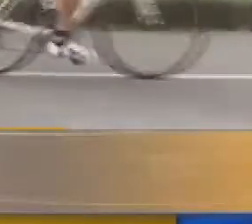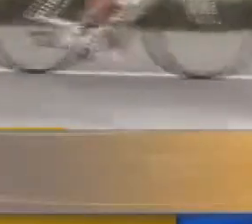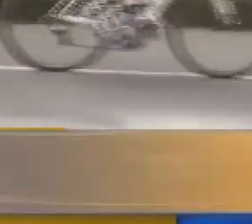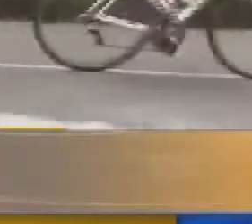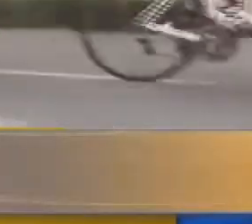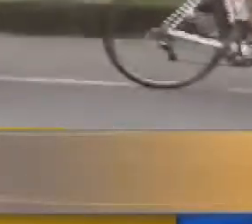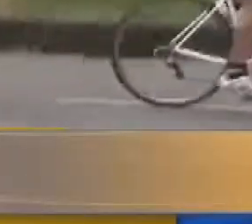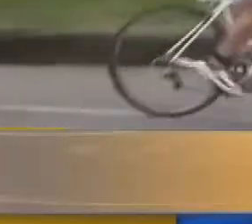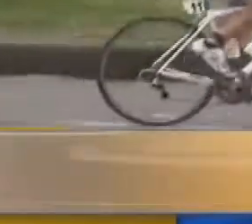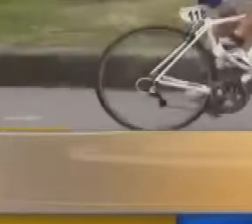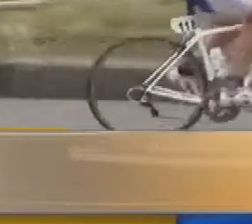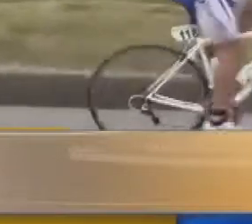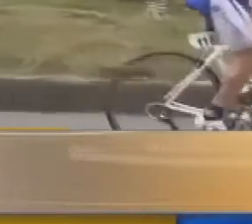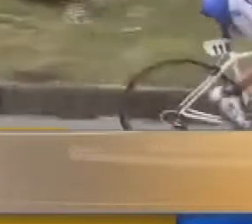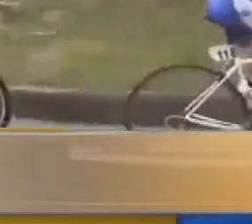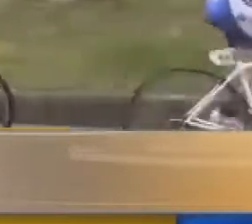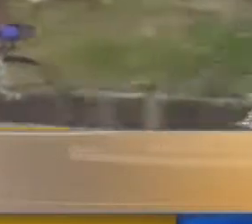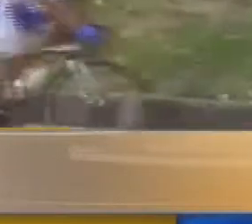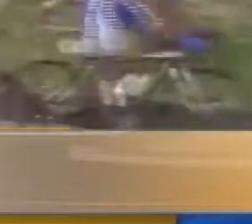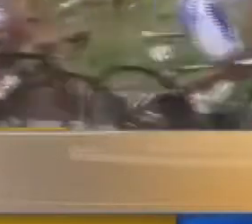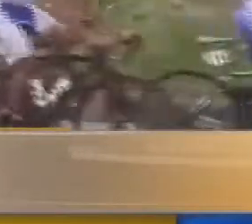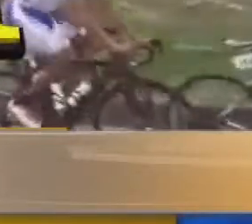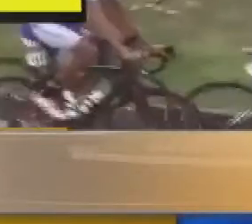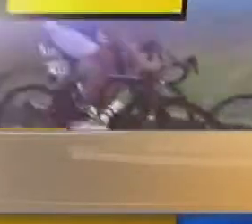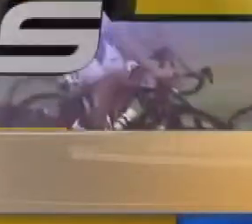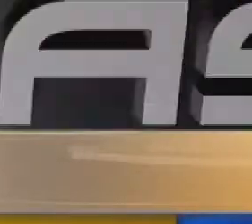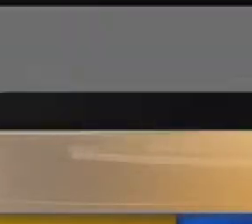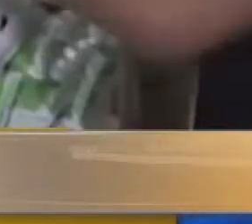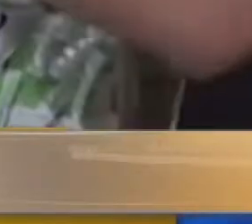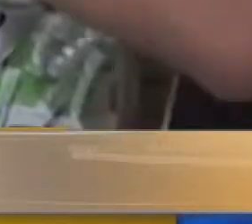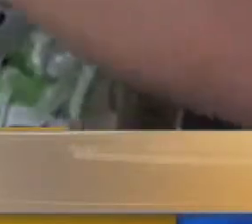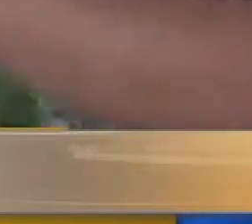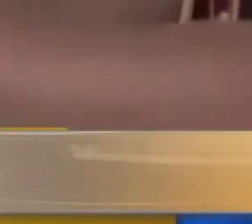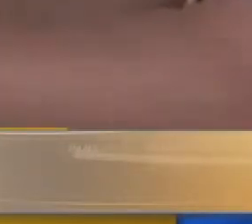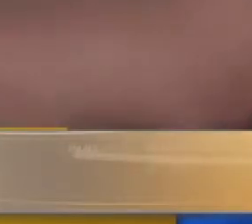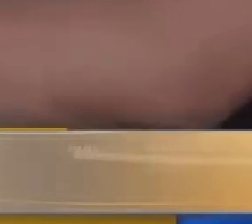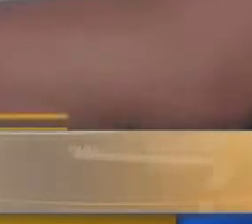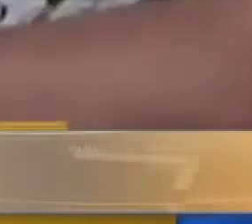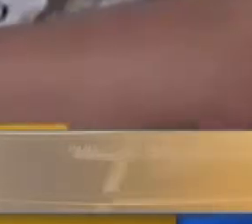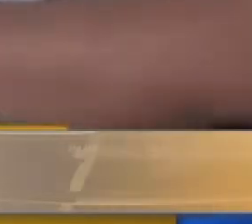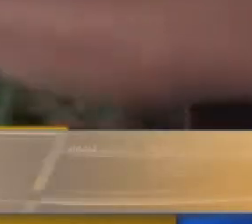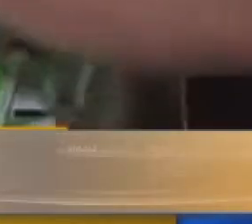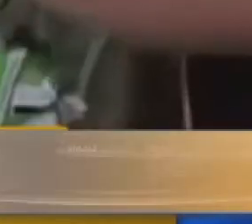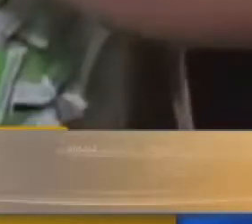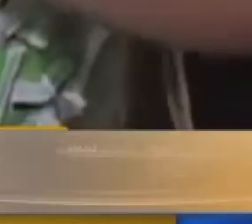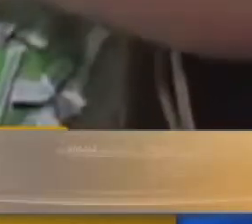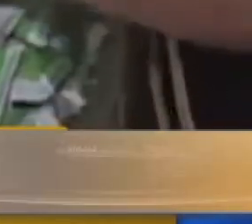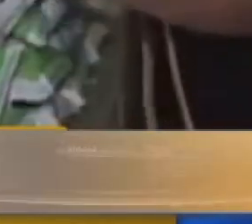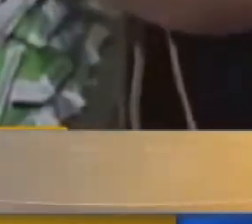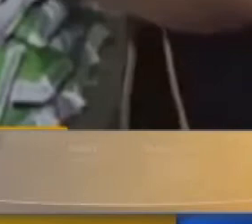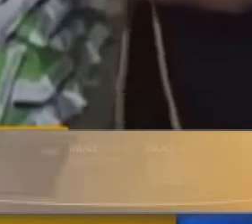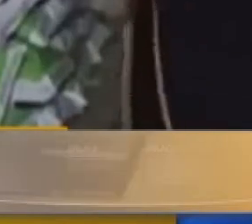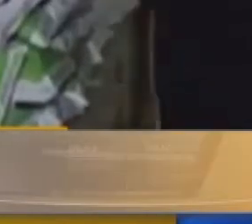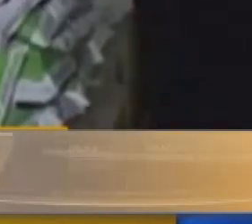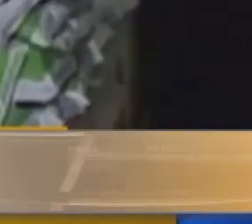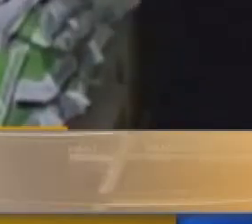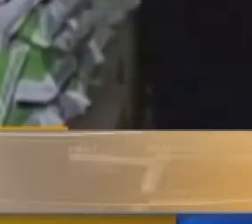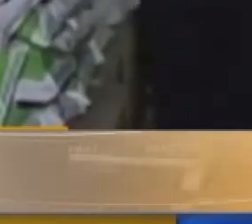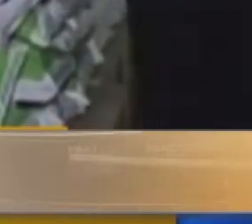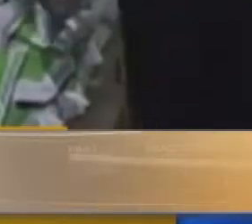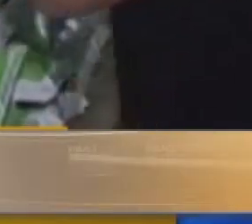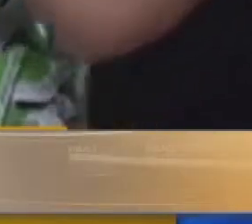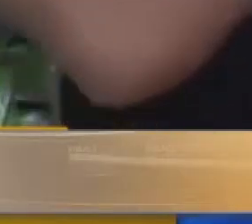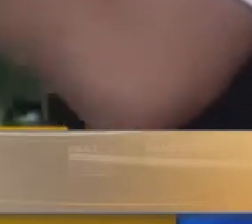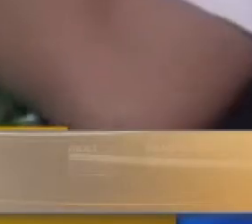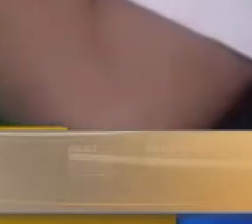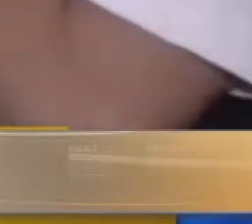en el puerto petrolero el próximo mes de agosto. Y al cierre, el Club Activo 2030 realizará jornada